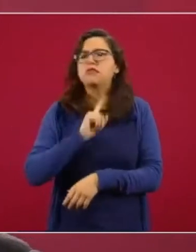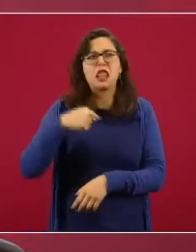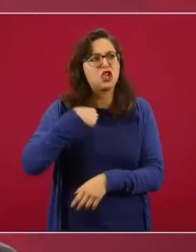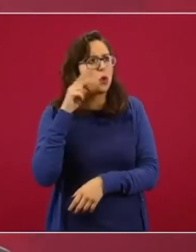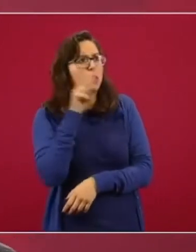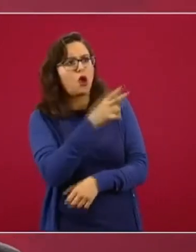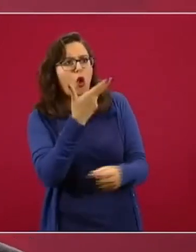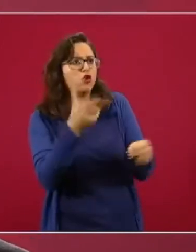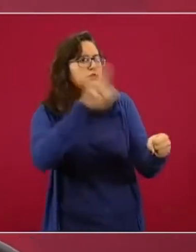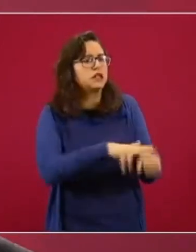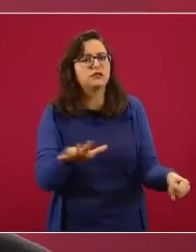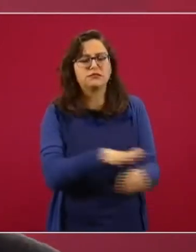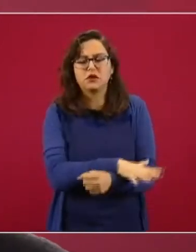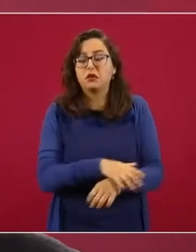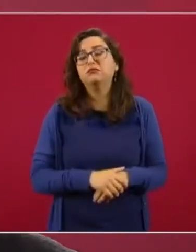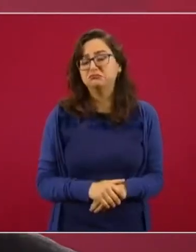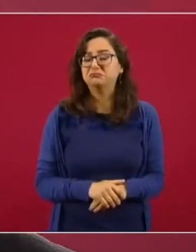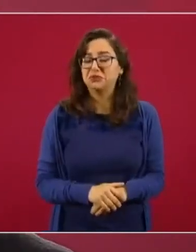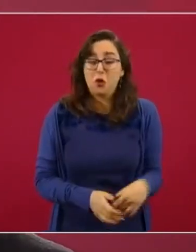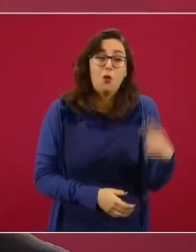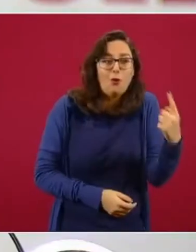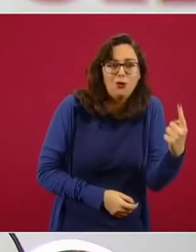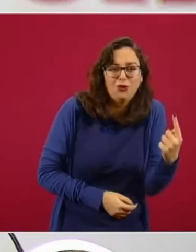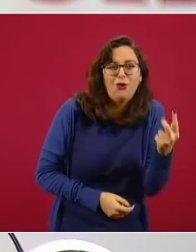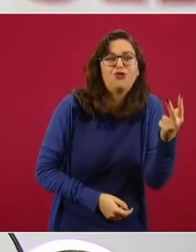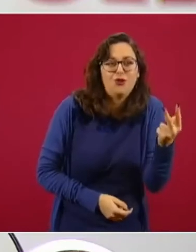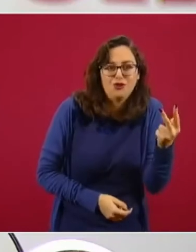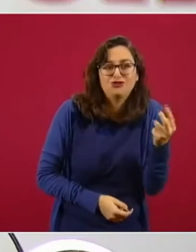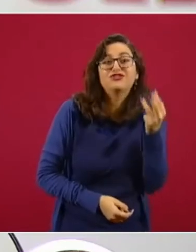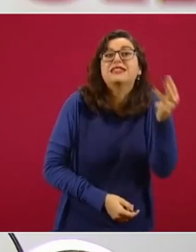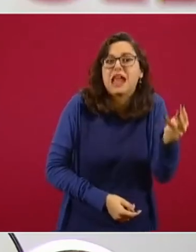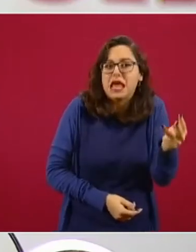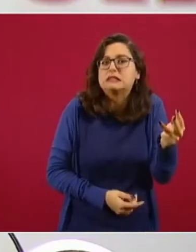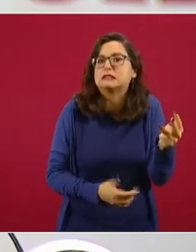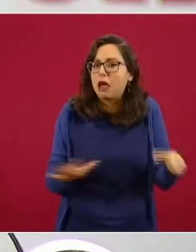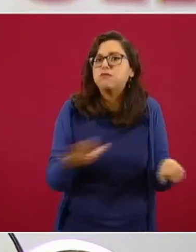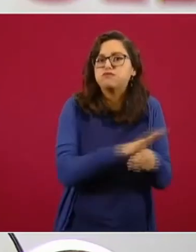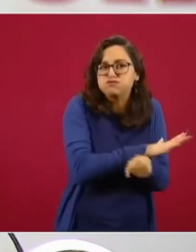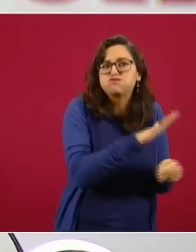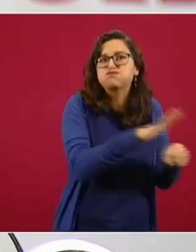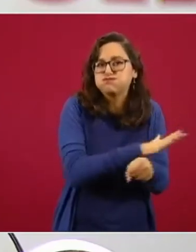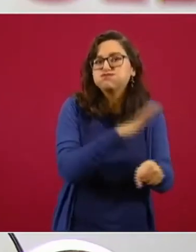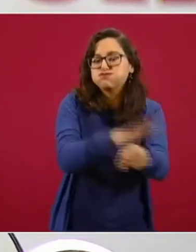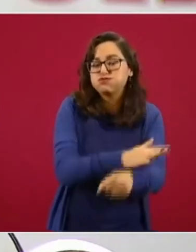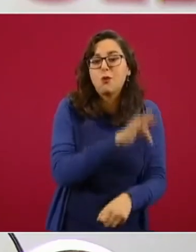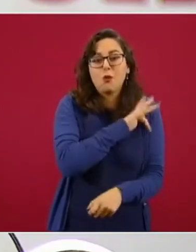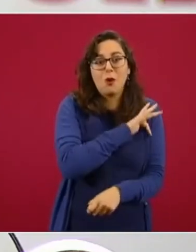que un hospital en particular, o 2 o 3, estén llenos, porque esto es muy dinámico, es muy